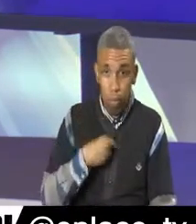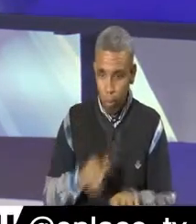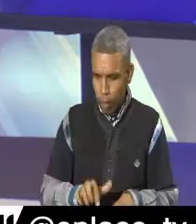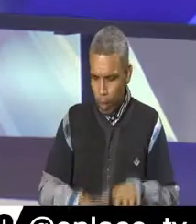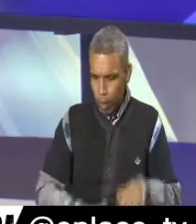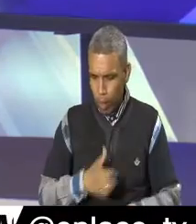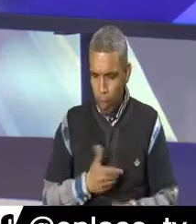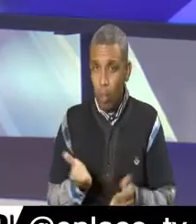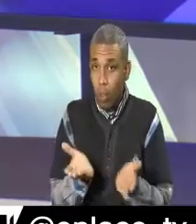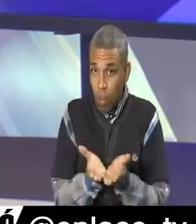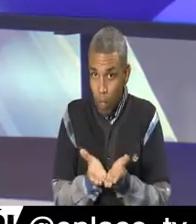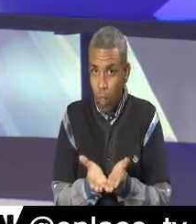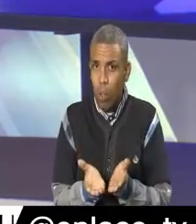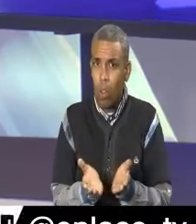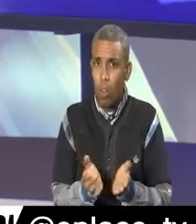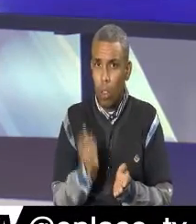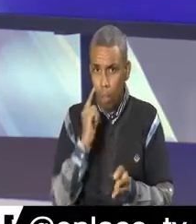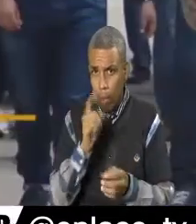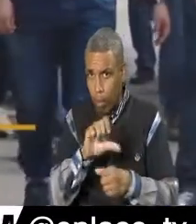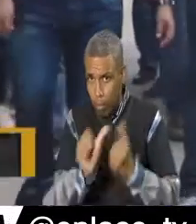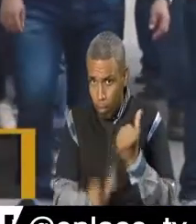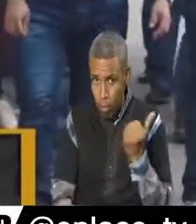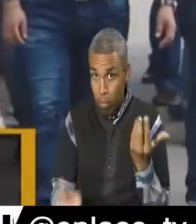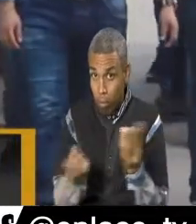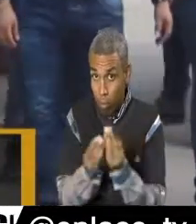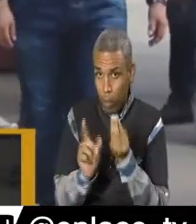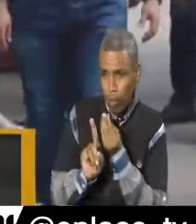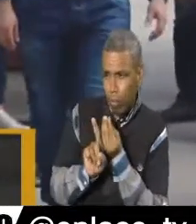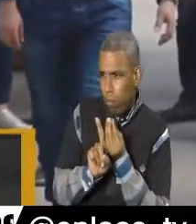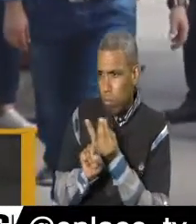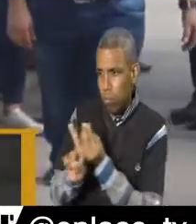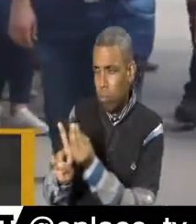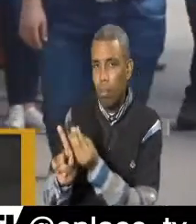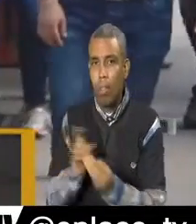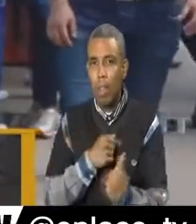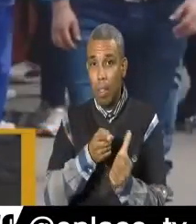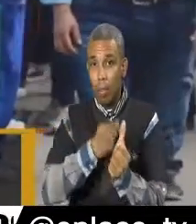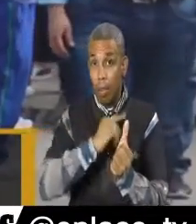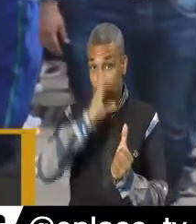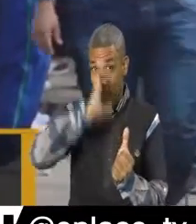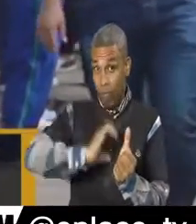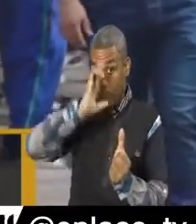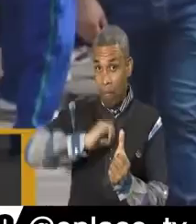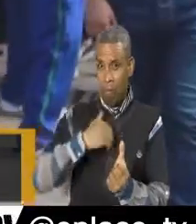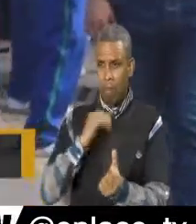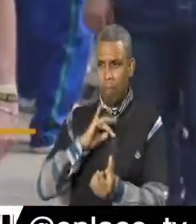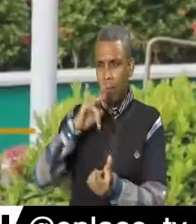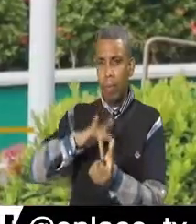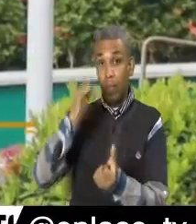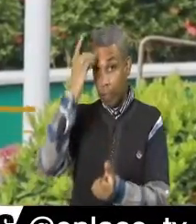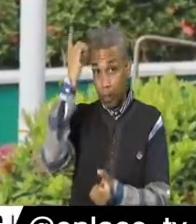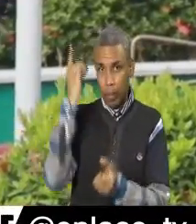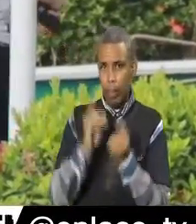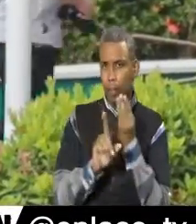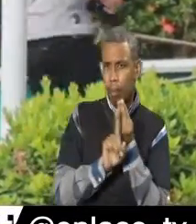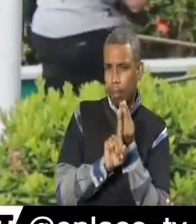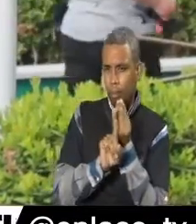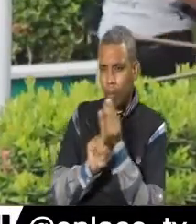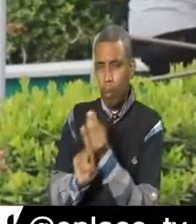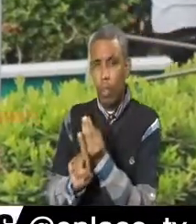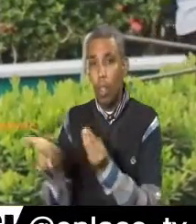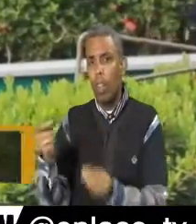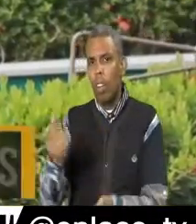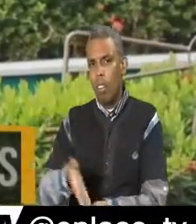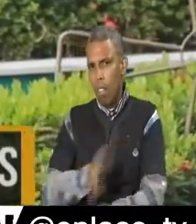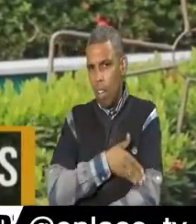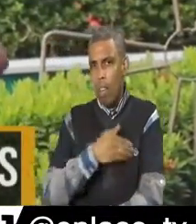Infraestructura acompañaron la visita. El primero visitado fue el CAS José Prudencio Padilla, en donde se invierten 1.400 millones de pesos.